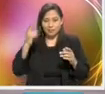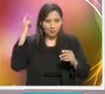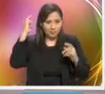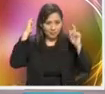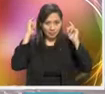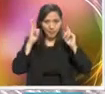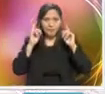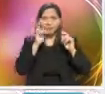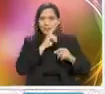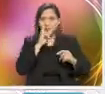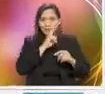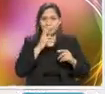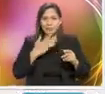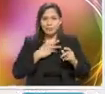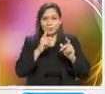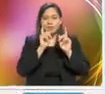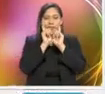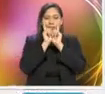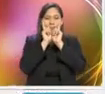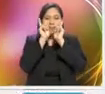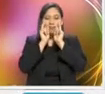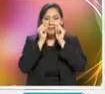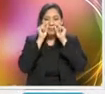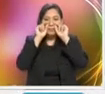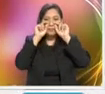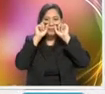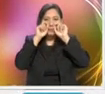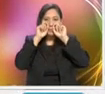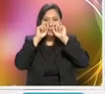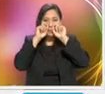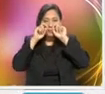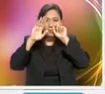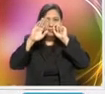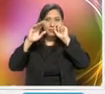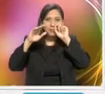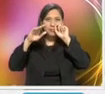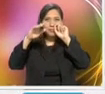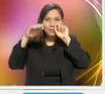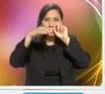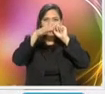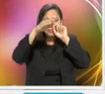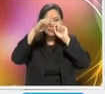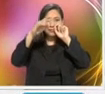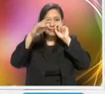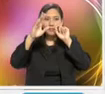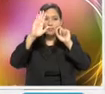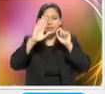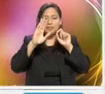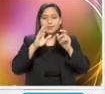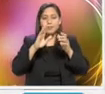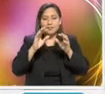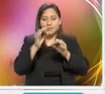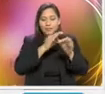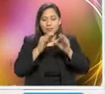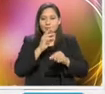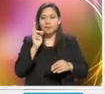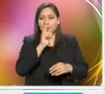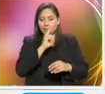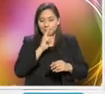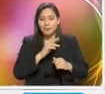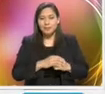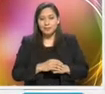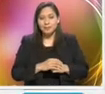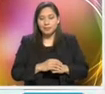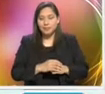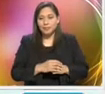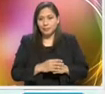aparato respiratorio, tienen una parte que es tipo laberinto que separa las moléculas de oxígeno del aire.